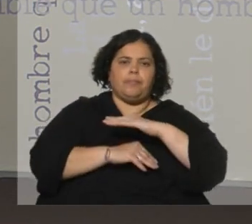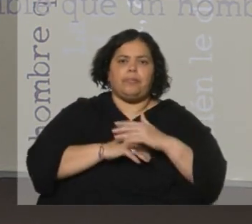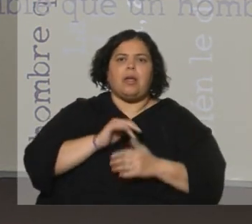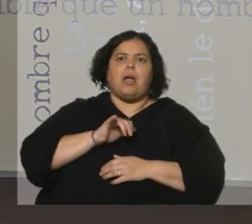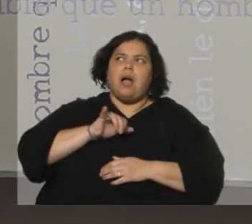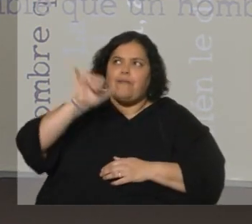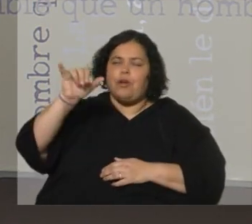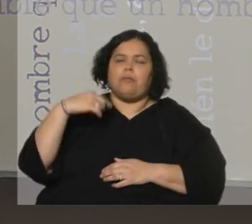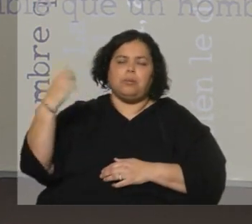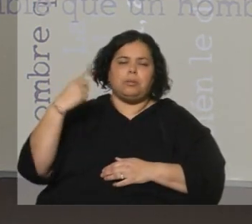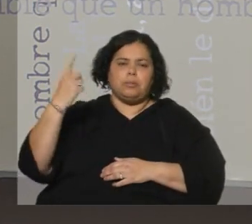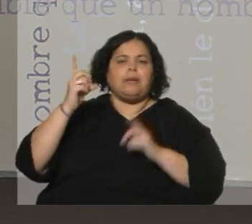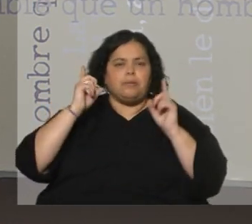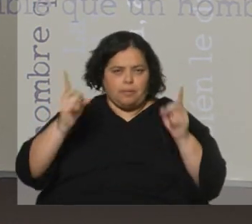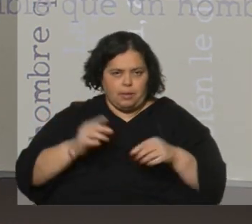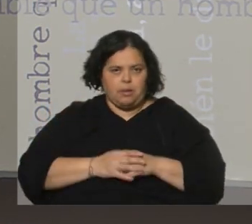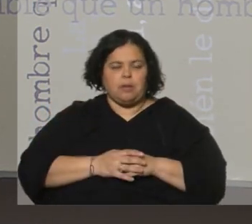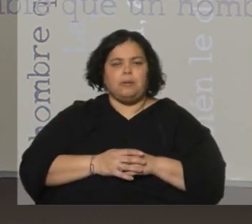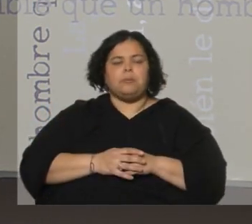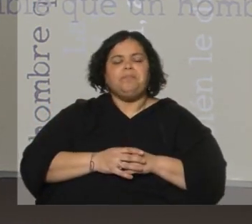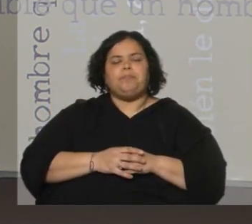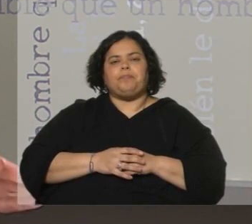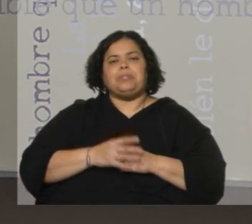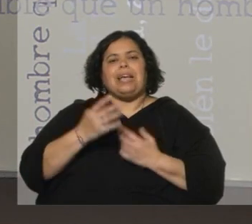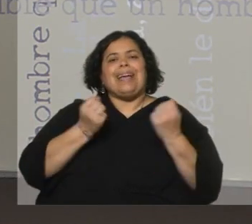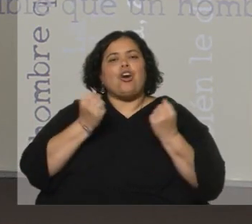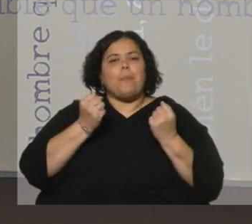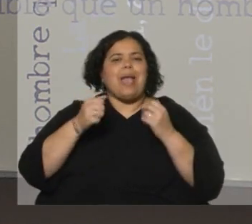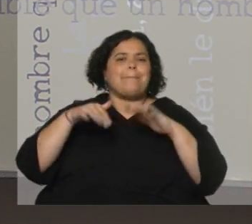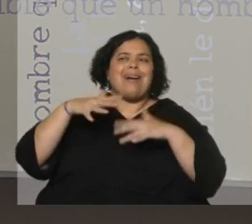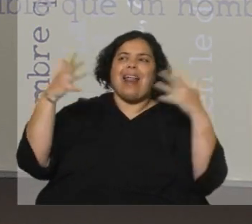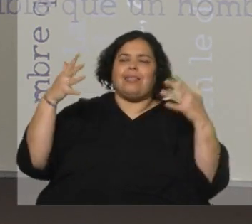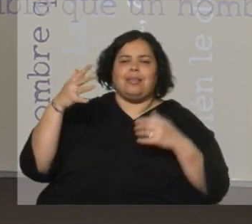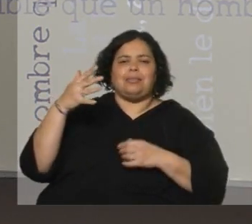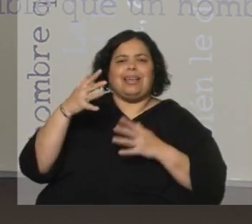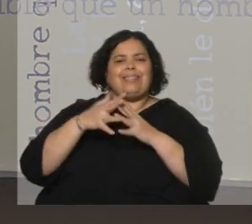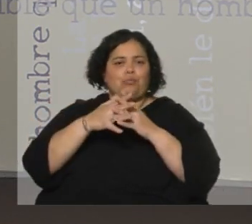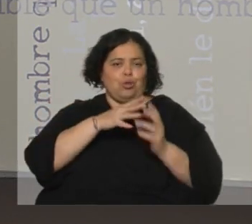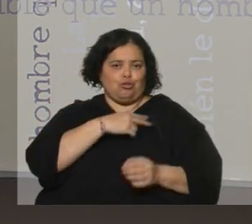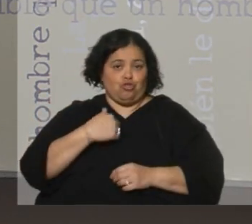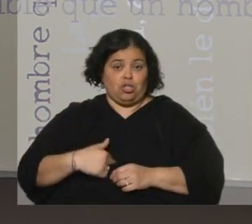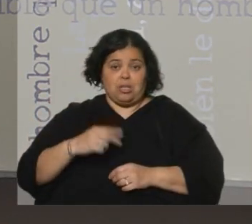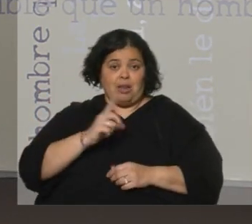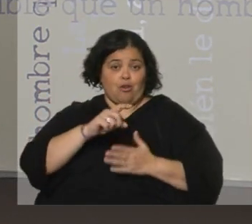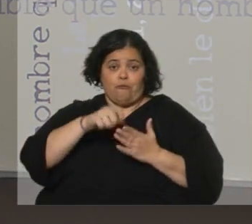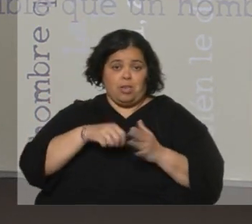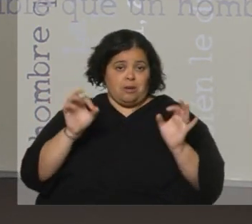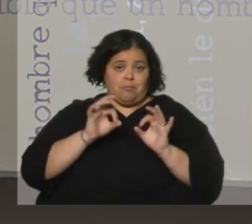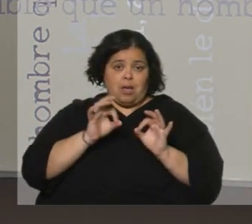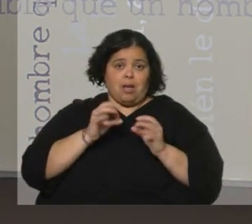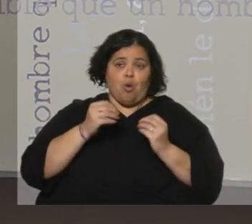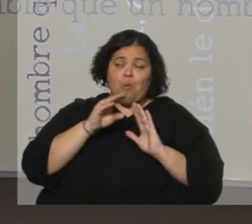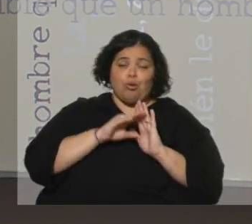genera gases de efecto invernadero y y las economías más importantes del mundo como Estados Unidos y China no están firmando y no están moviendo los los